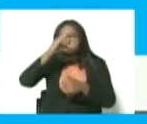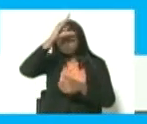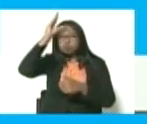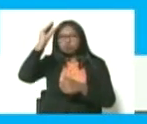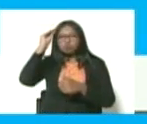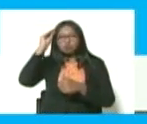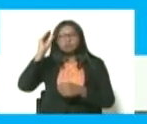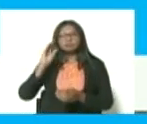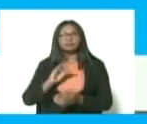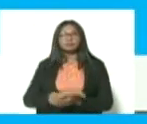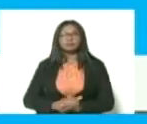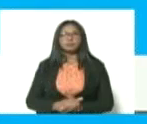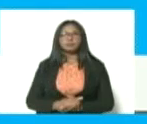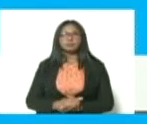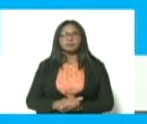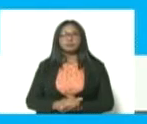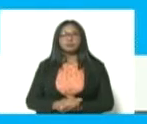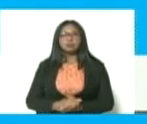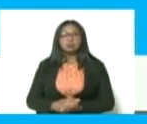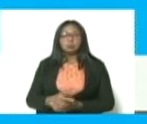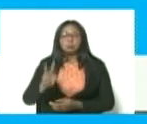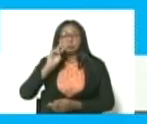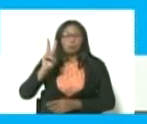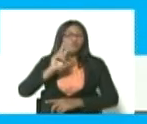que fue una era de extremismo.